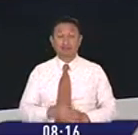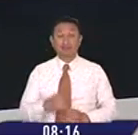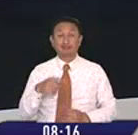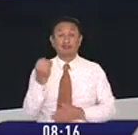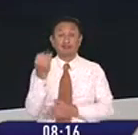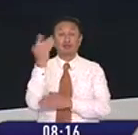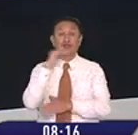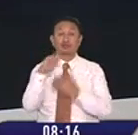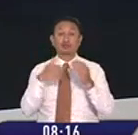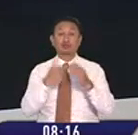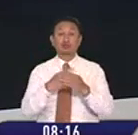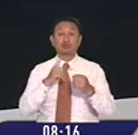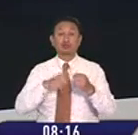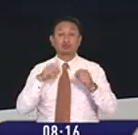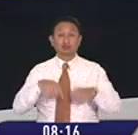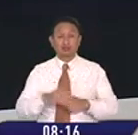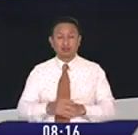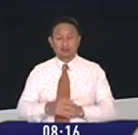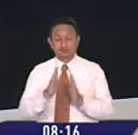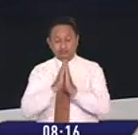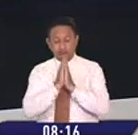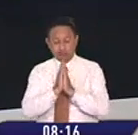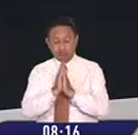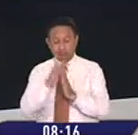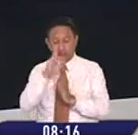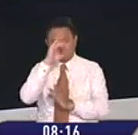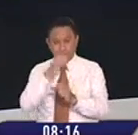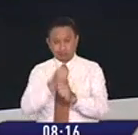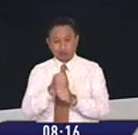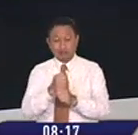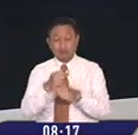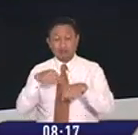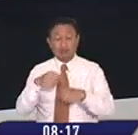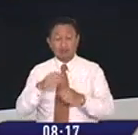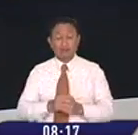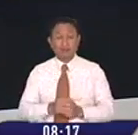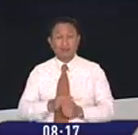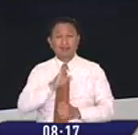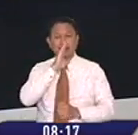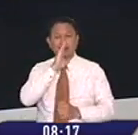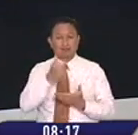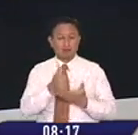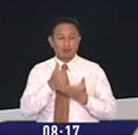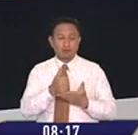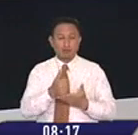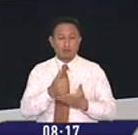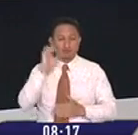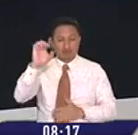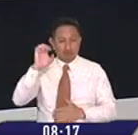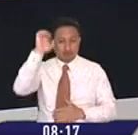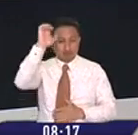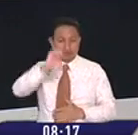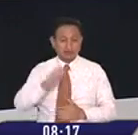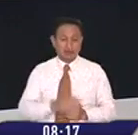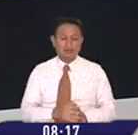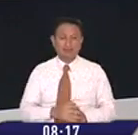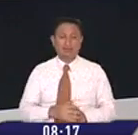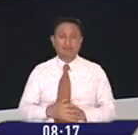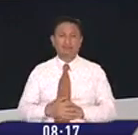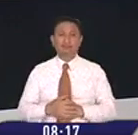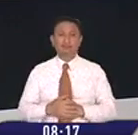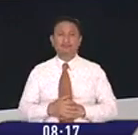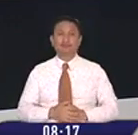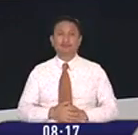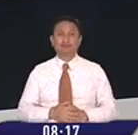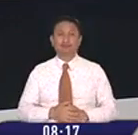los quiteños de alguna manera nos vemos identificados, que la esperanza siempre será lo último que fallezca.